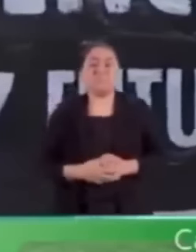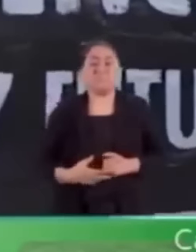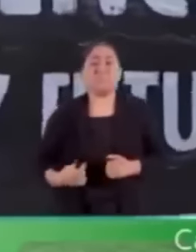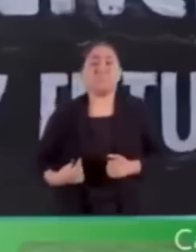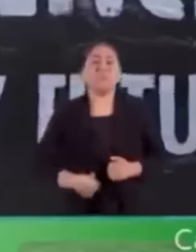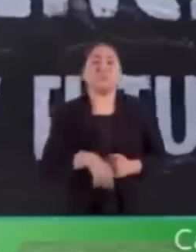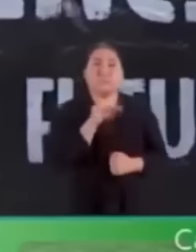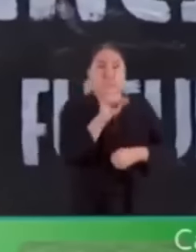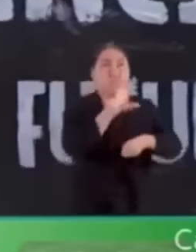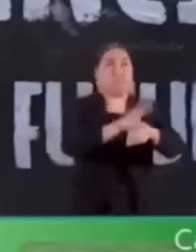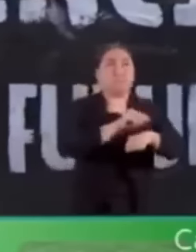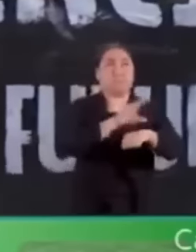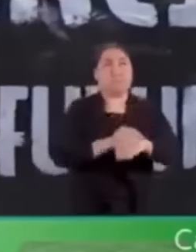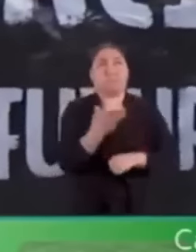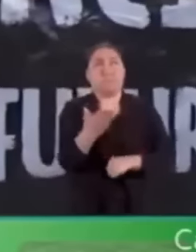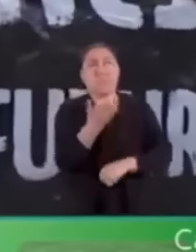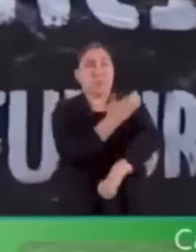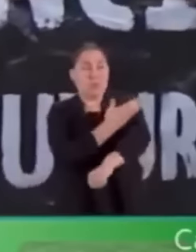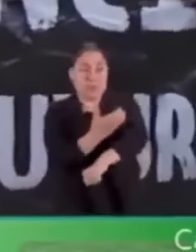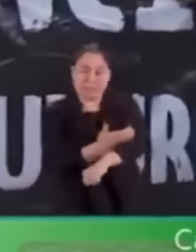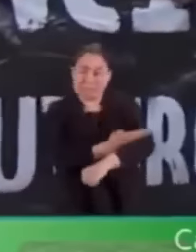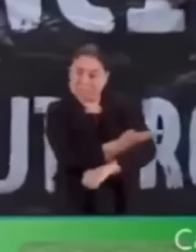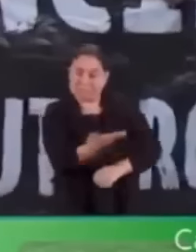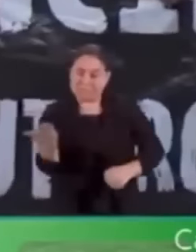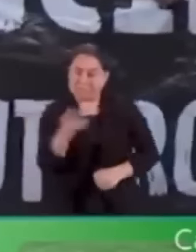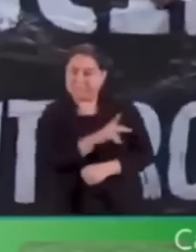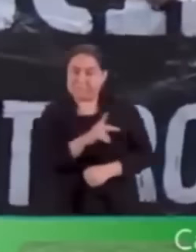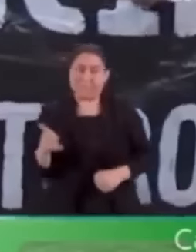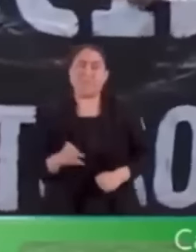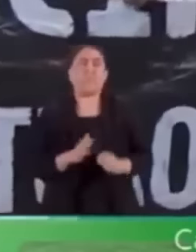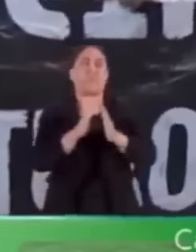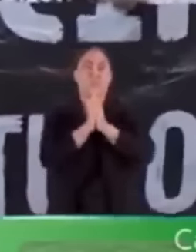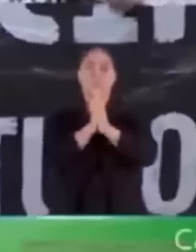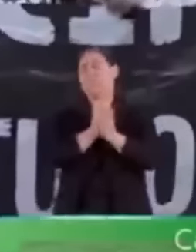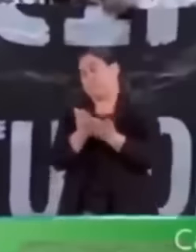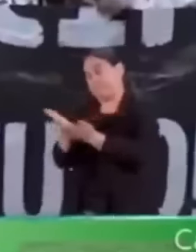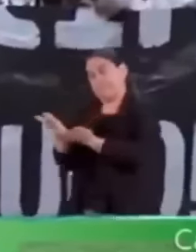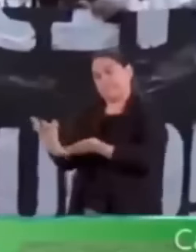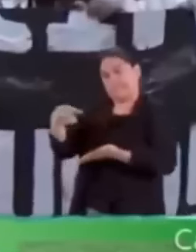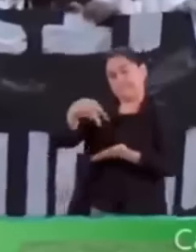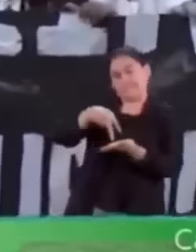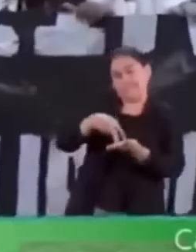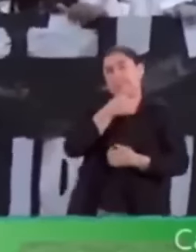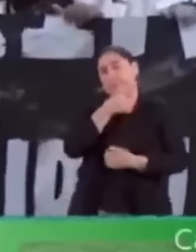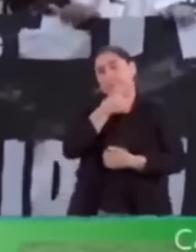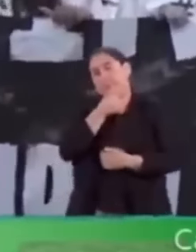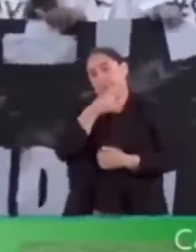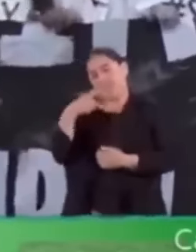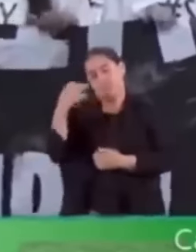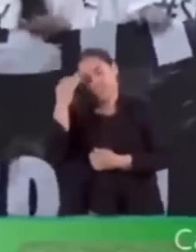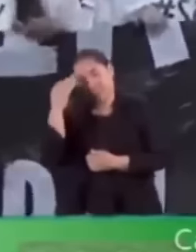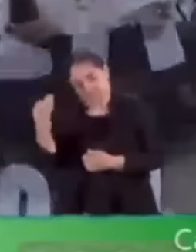Permítame, la oradora. Compañeras y compañeros, permitan que la oradora pueda hacer uso de su tiempo y que las compañeras